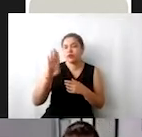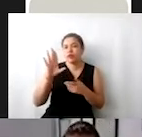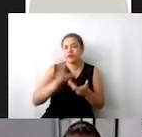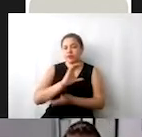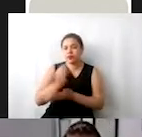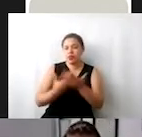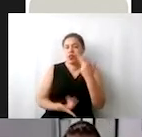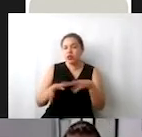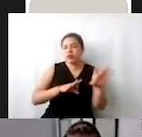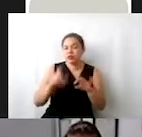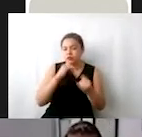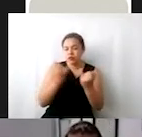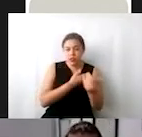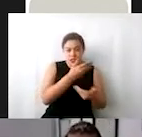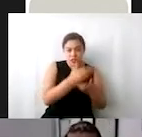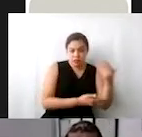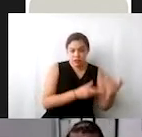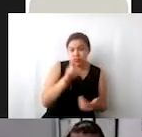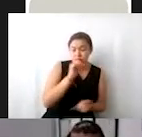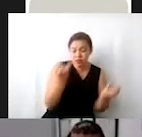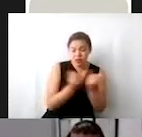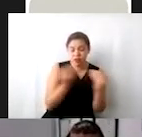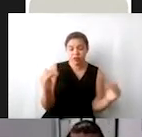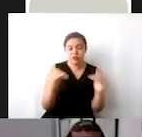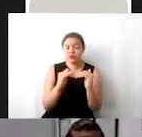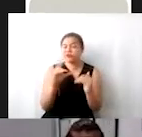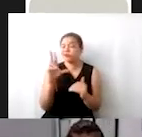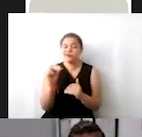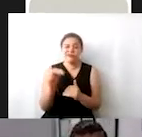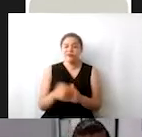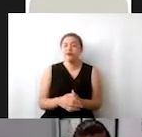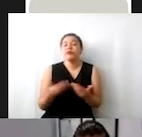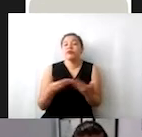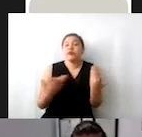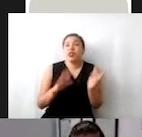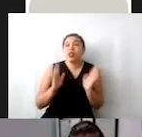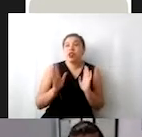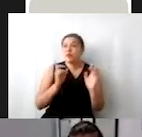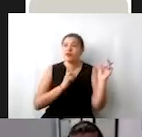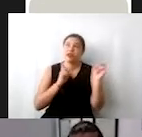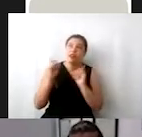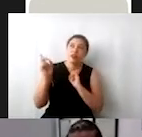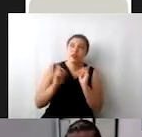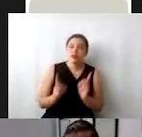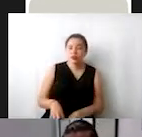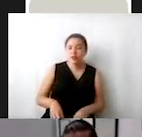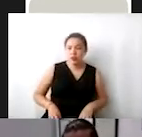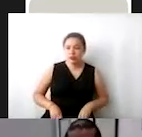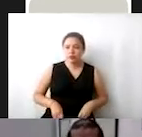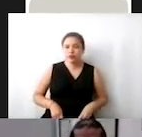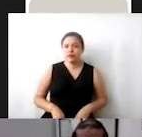prestación de servicios, lo cual ahora pues ya nos queda duda, porque la